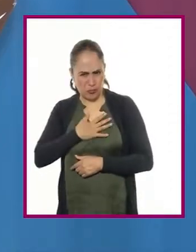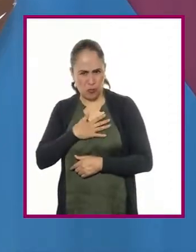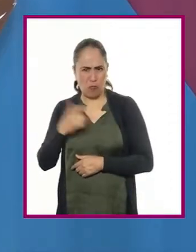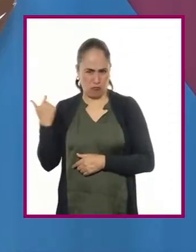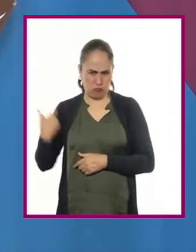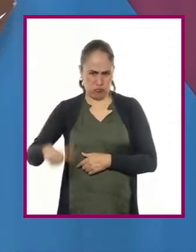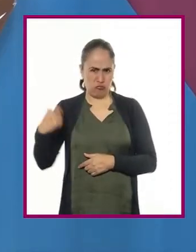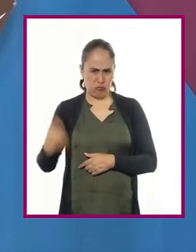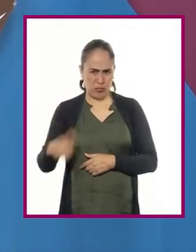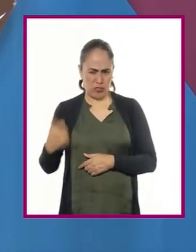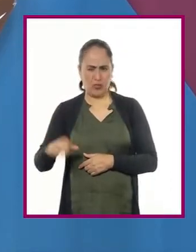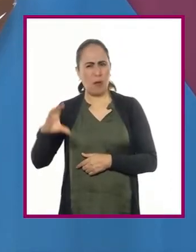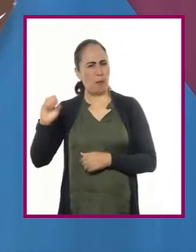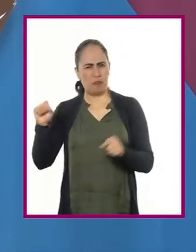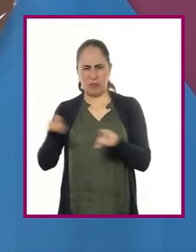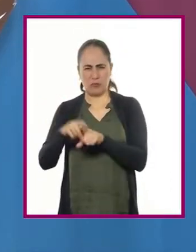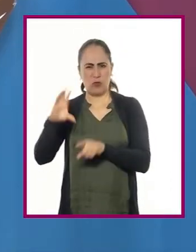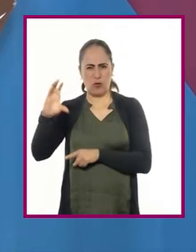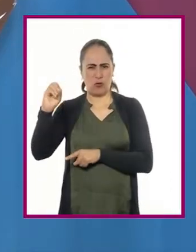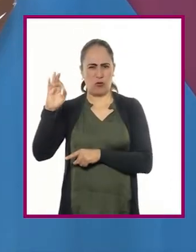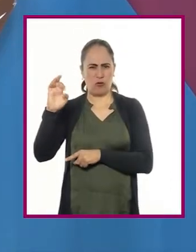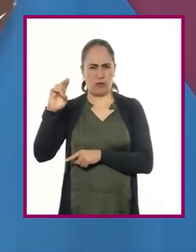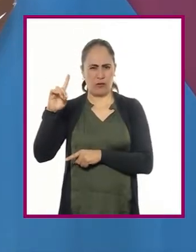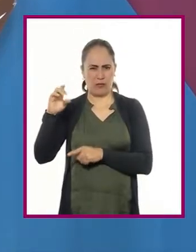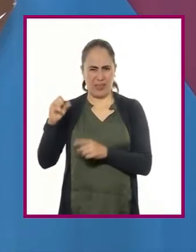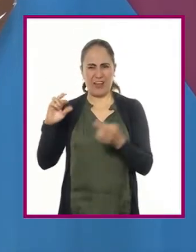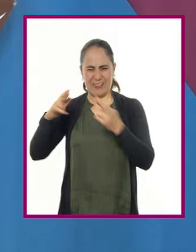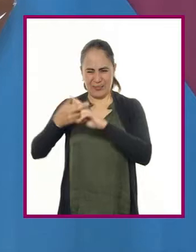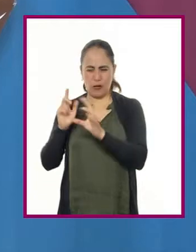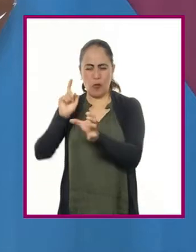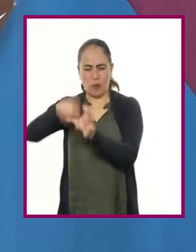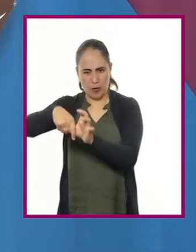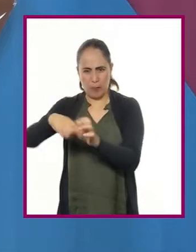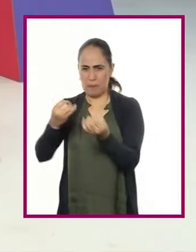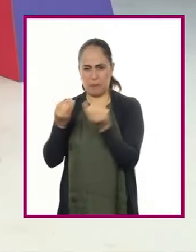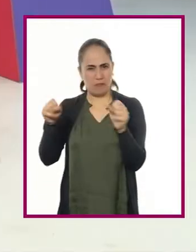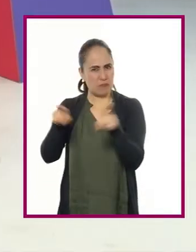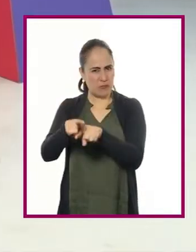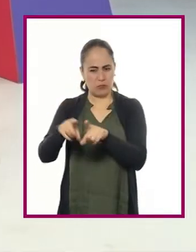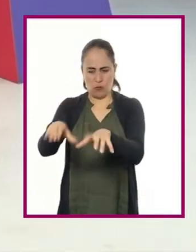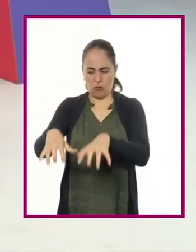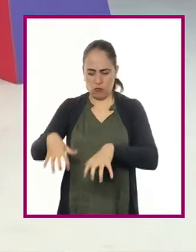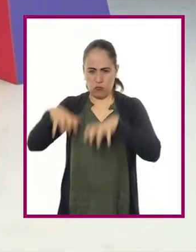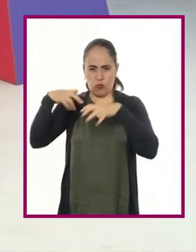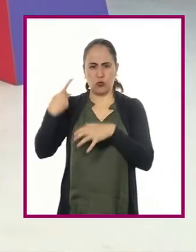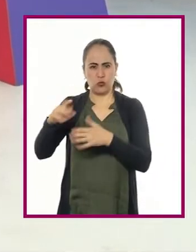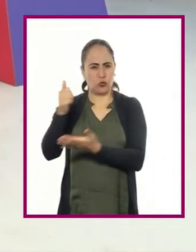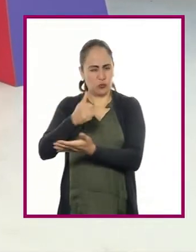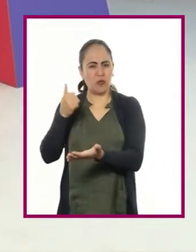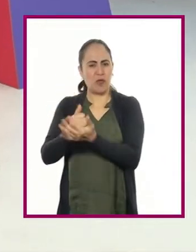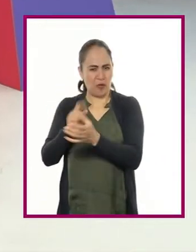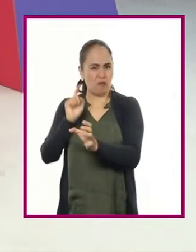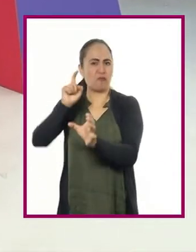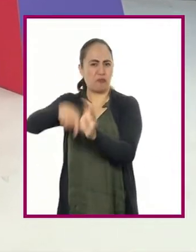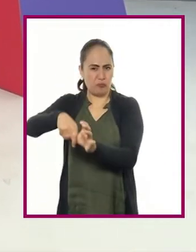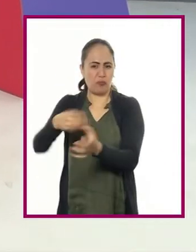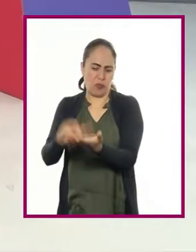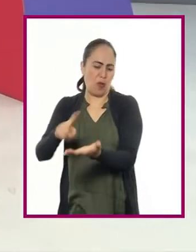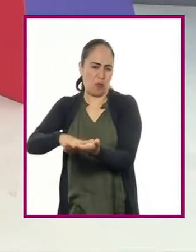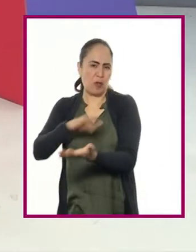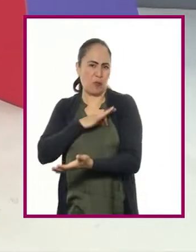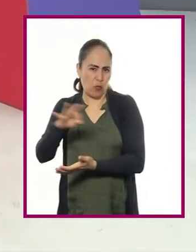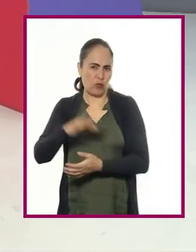estuviera dentro de una cofradía y fuera miembro del cabildo de la ciudad. La pertenencia a una